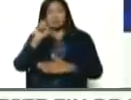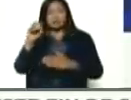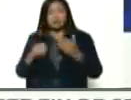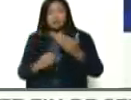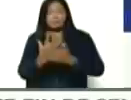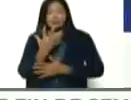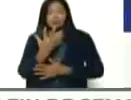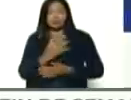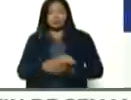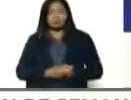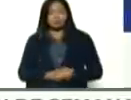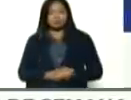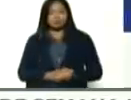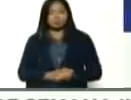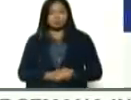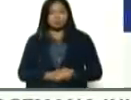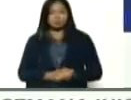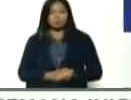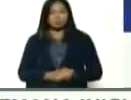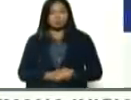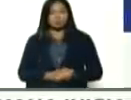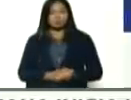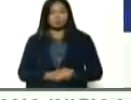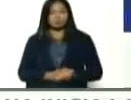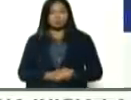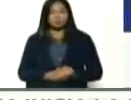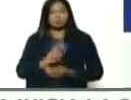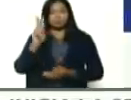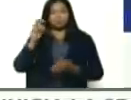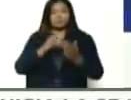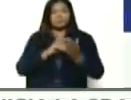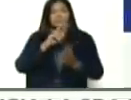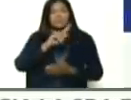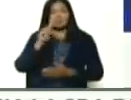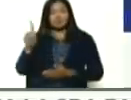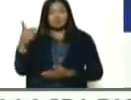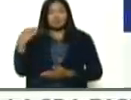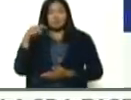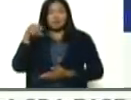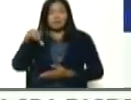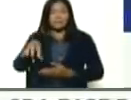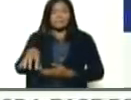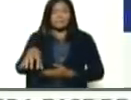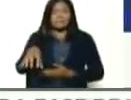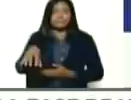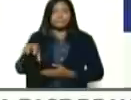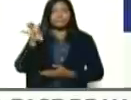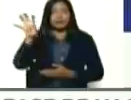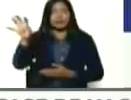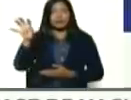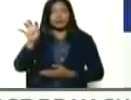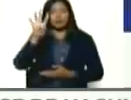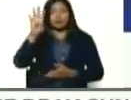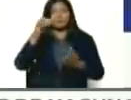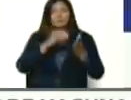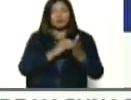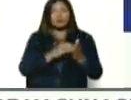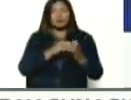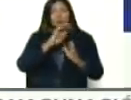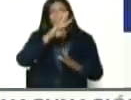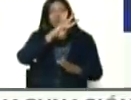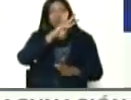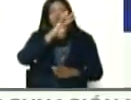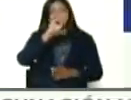mayo del 2021 tuvimos en el país nombre 9.457